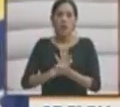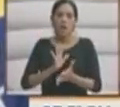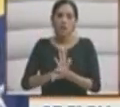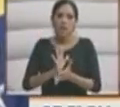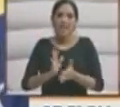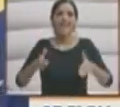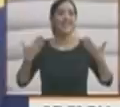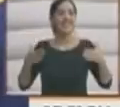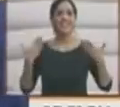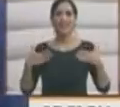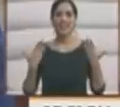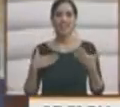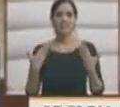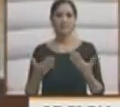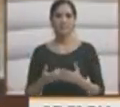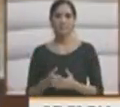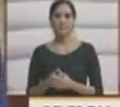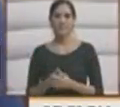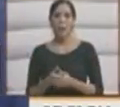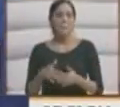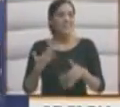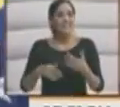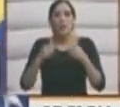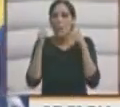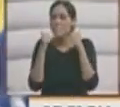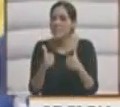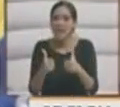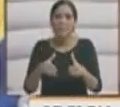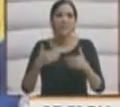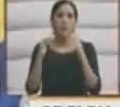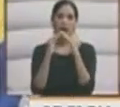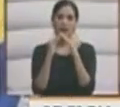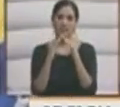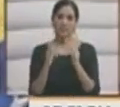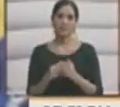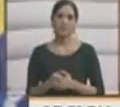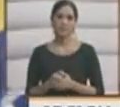alegría. Me siento bien, me siento en casa.